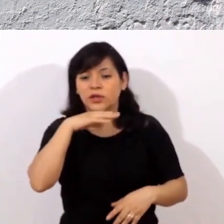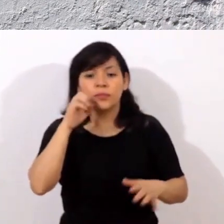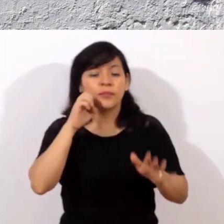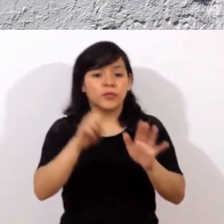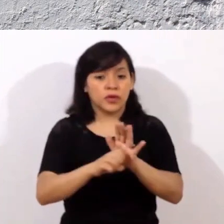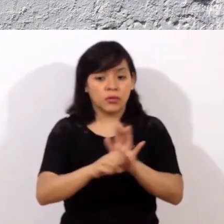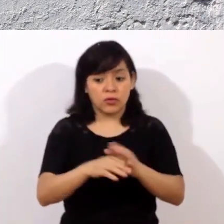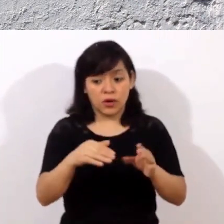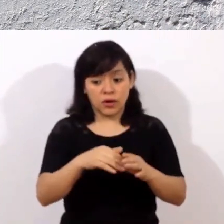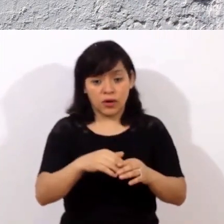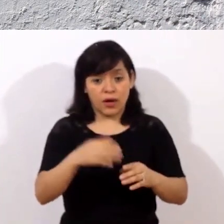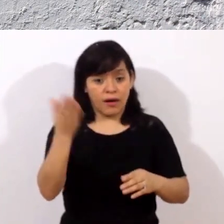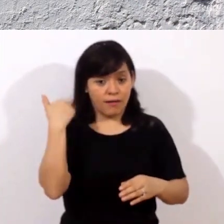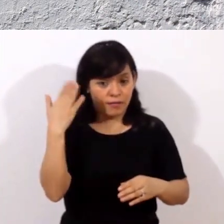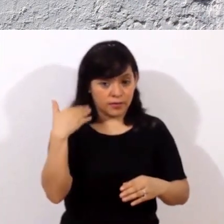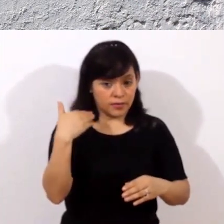los ídolos